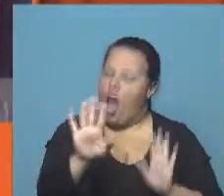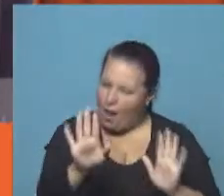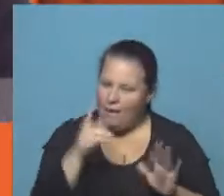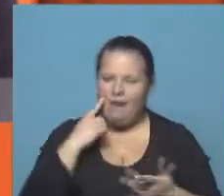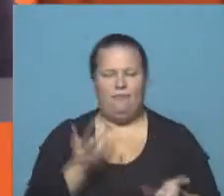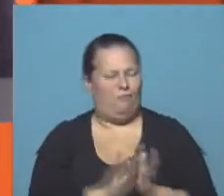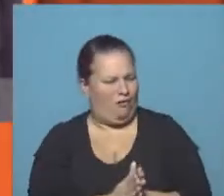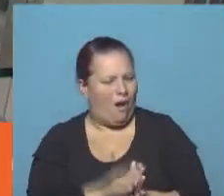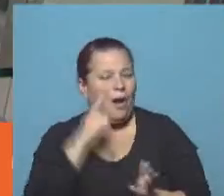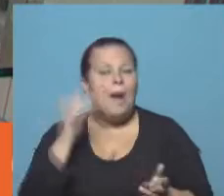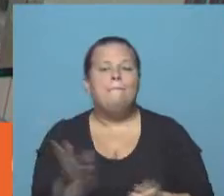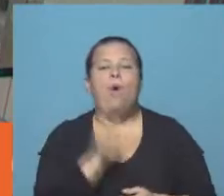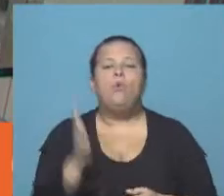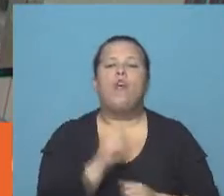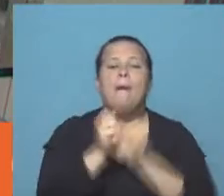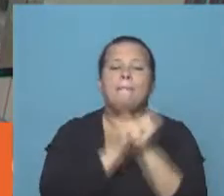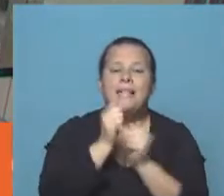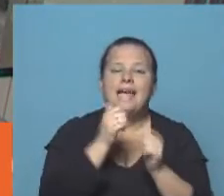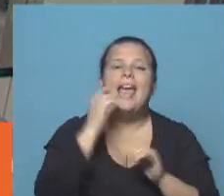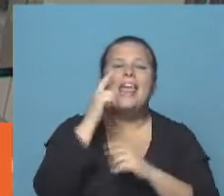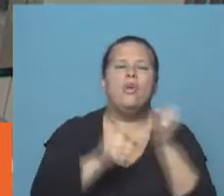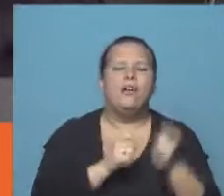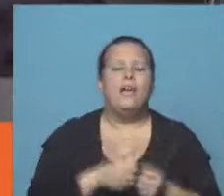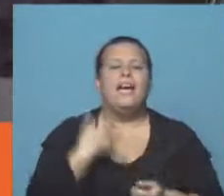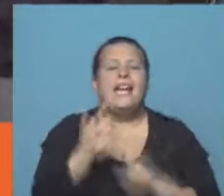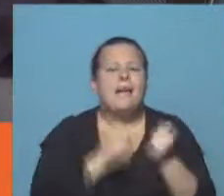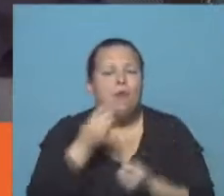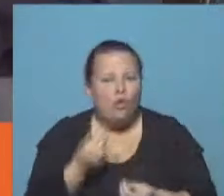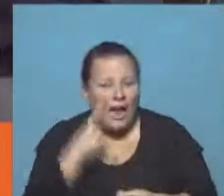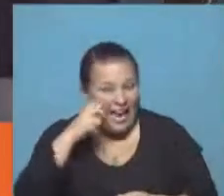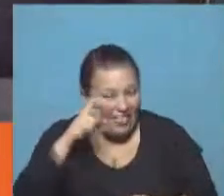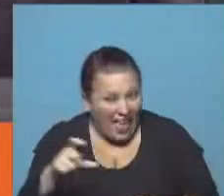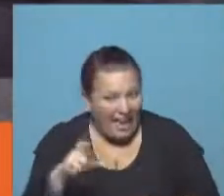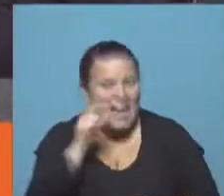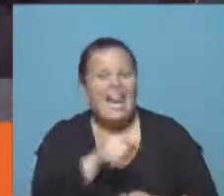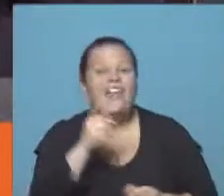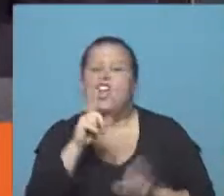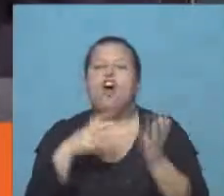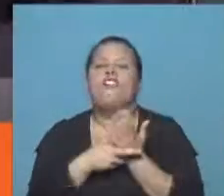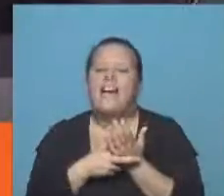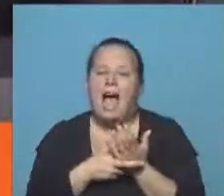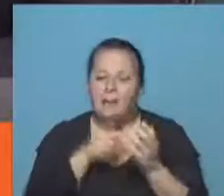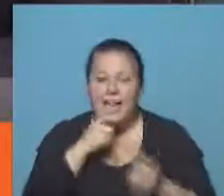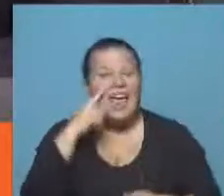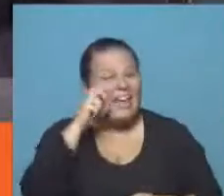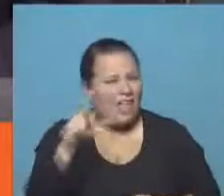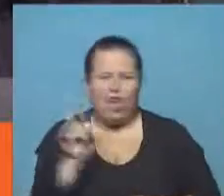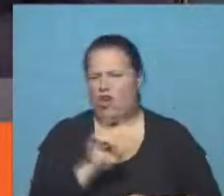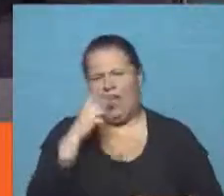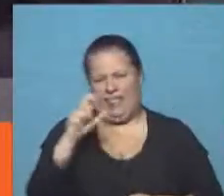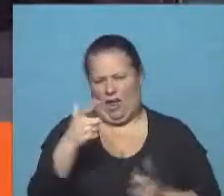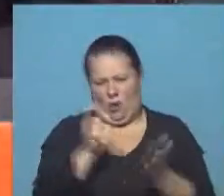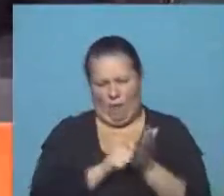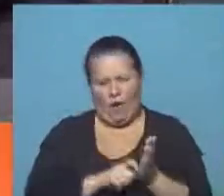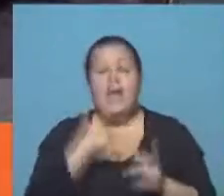Por producción favor. de pequeñas y medianas empresas de pymes industriales. ¿Qué series de producción? Hasta el ¿Las año... del INDEC? No, las de CAME. Las de del CAME, por INDEC, ejemplo. las del No, INDEC. no, si INDEC no mide.